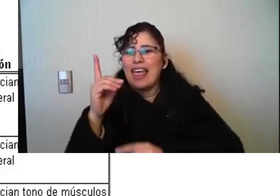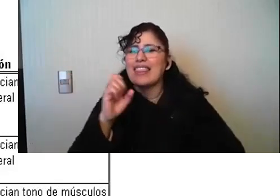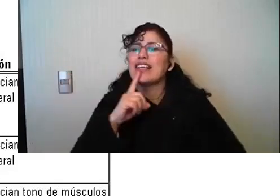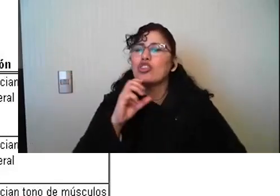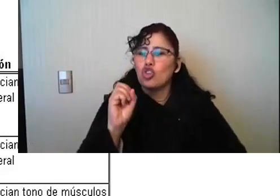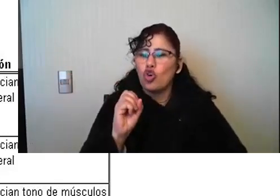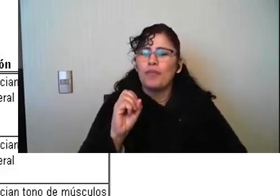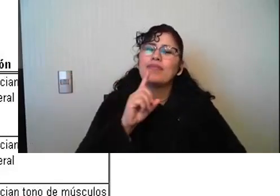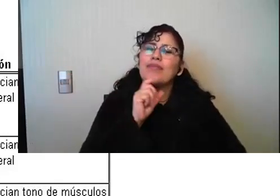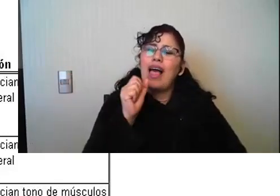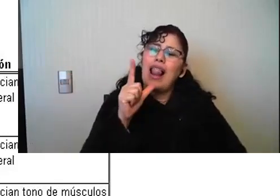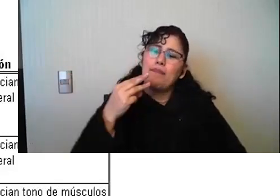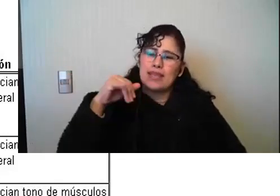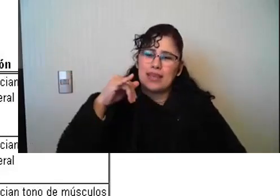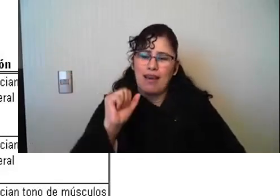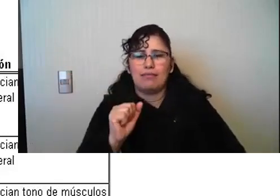Hace un paso por el